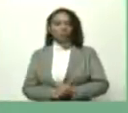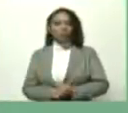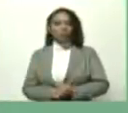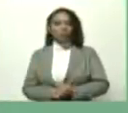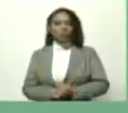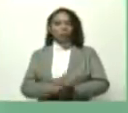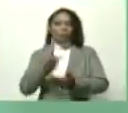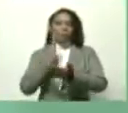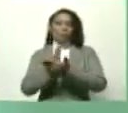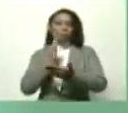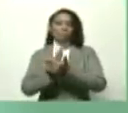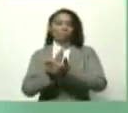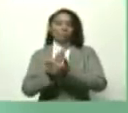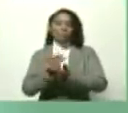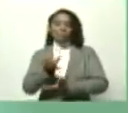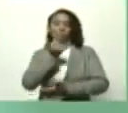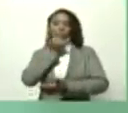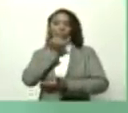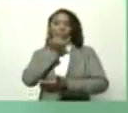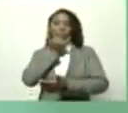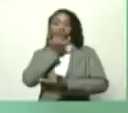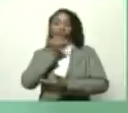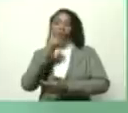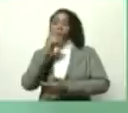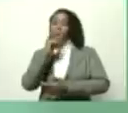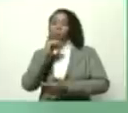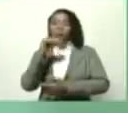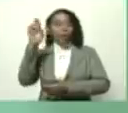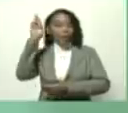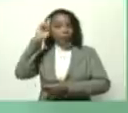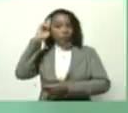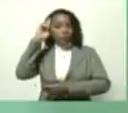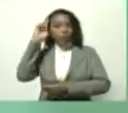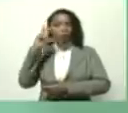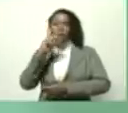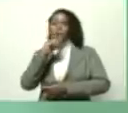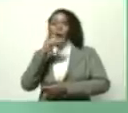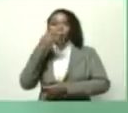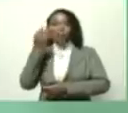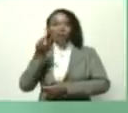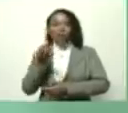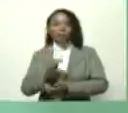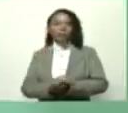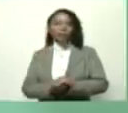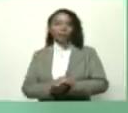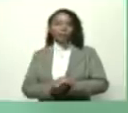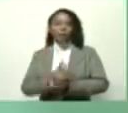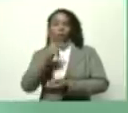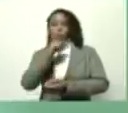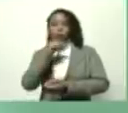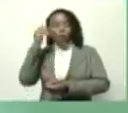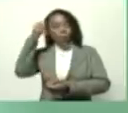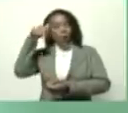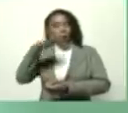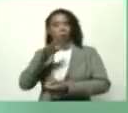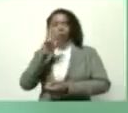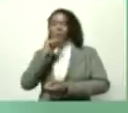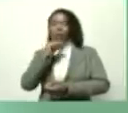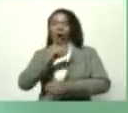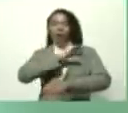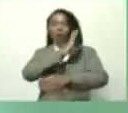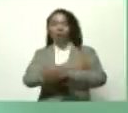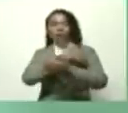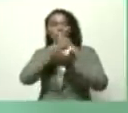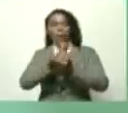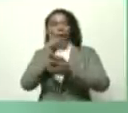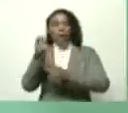Como siempre, lo que siempre les falla, que no tienen razón, que no tienen verdad, que no tienen pueblo y que no tienen fuerza armada. Eso fue